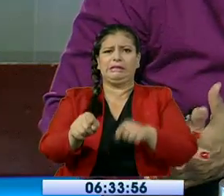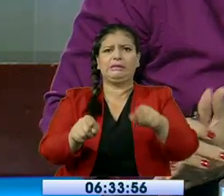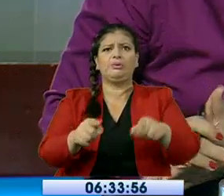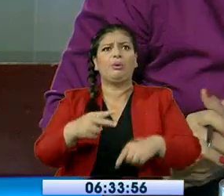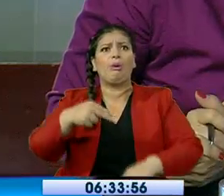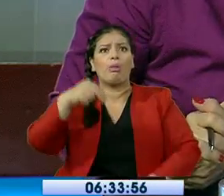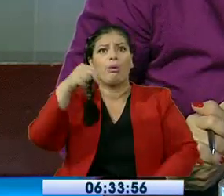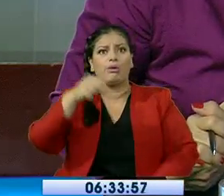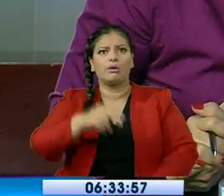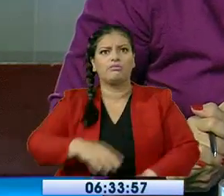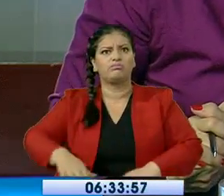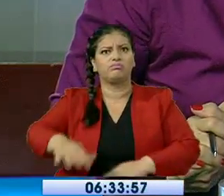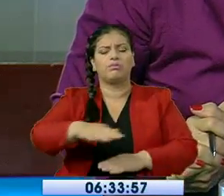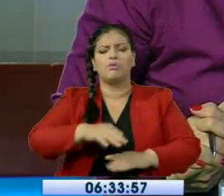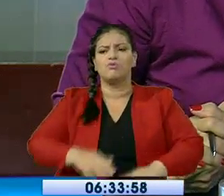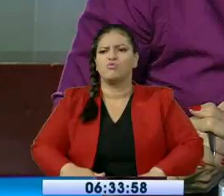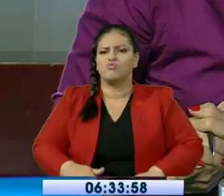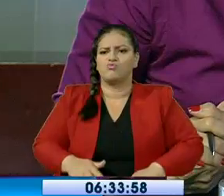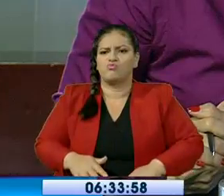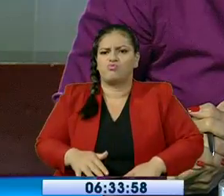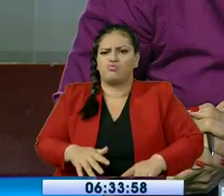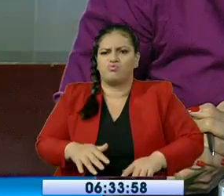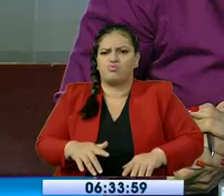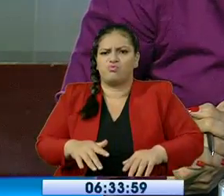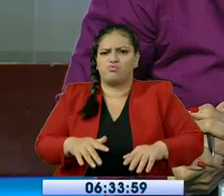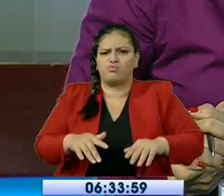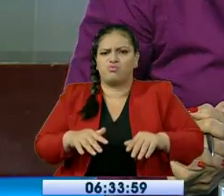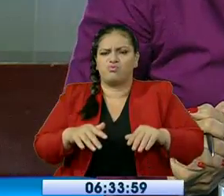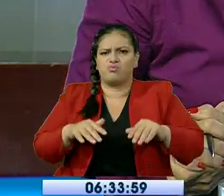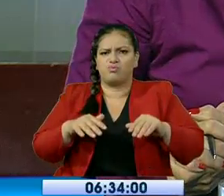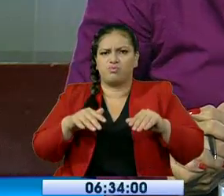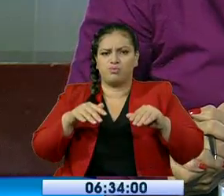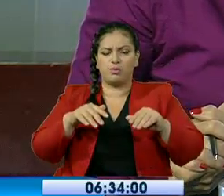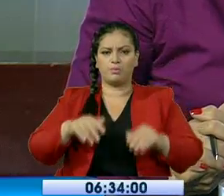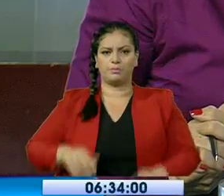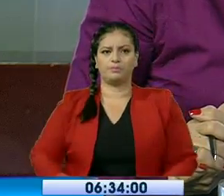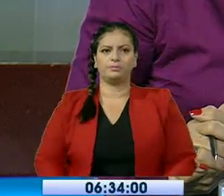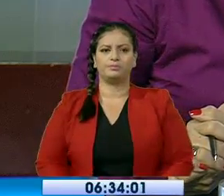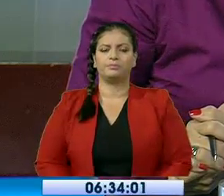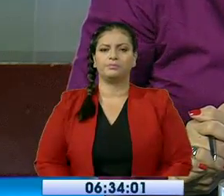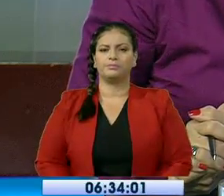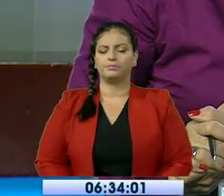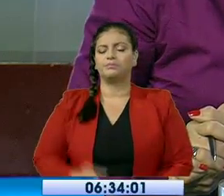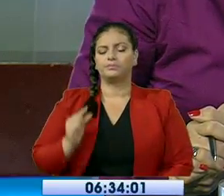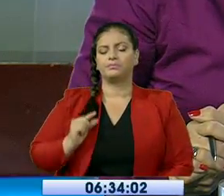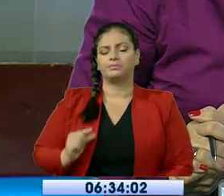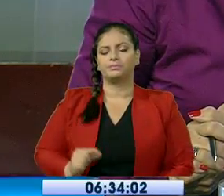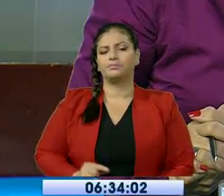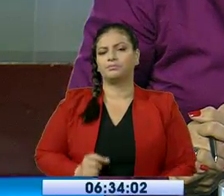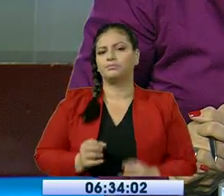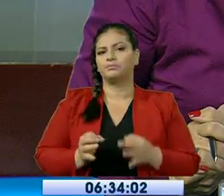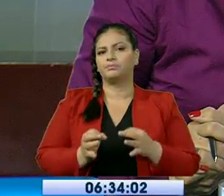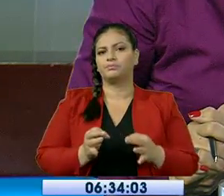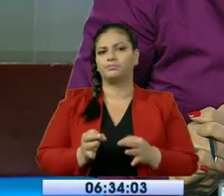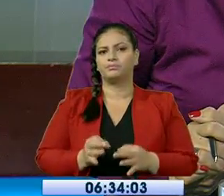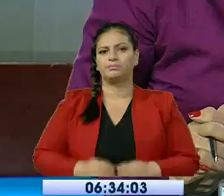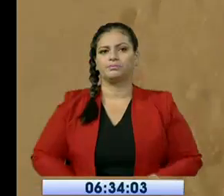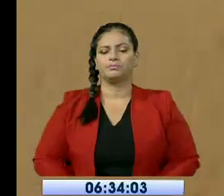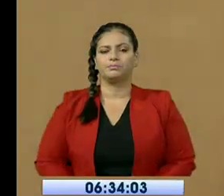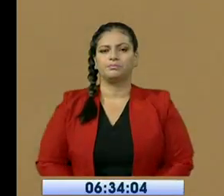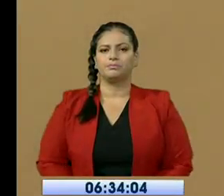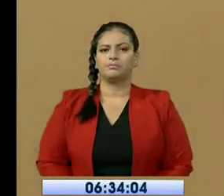Guayaquil se han visto afectados por las intensas precipitaciones. Tenemos los detalles.